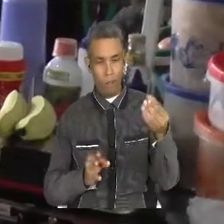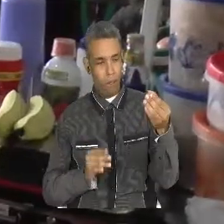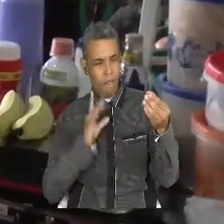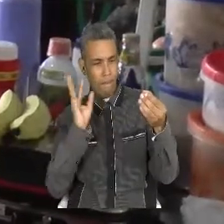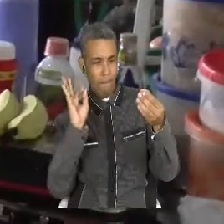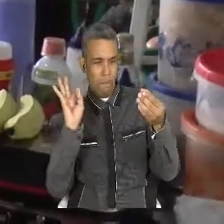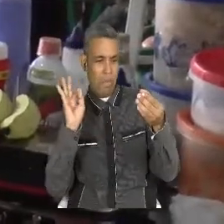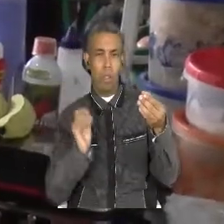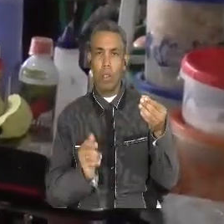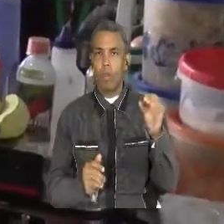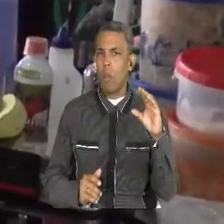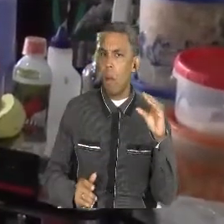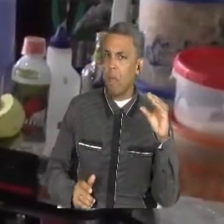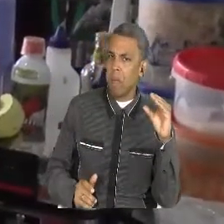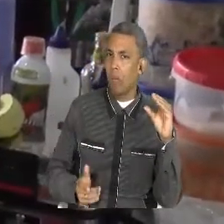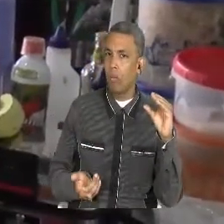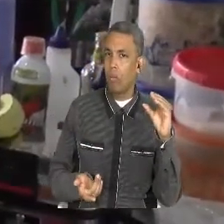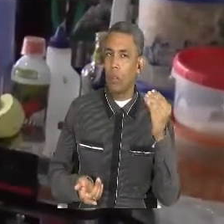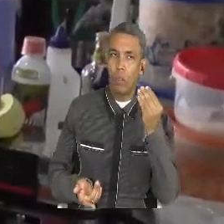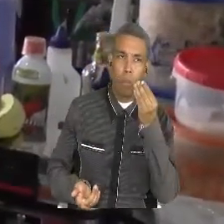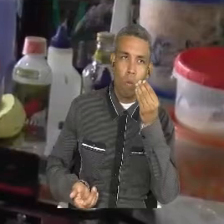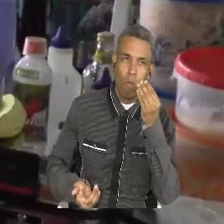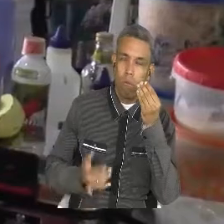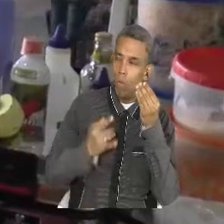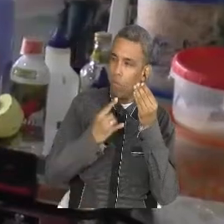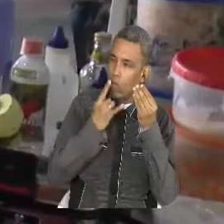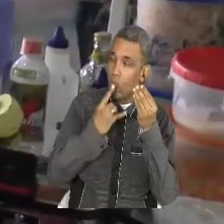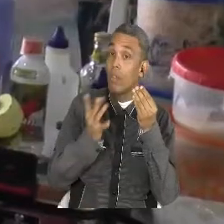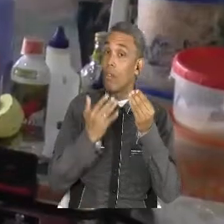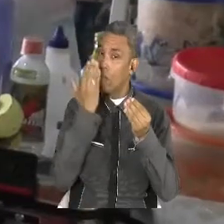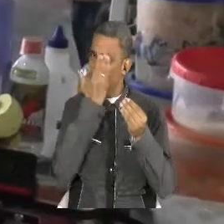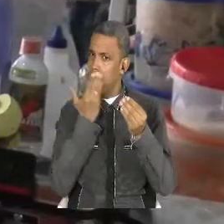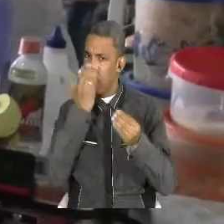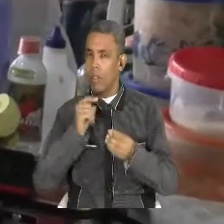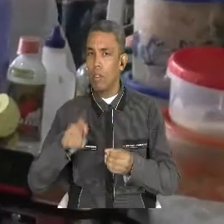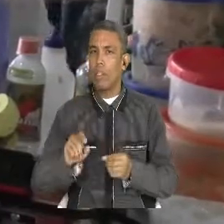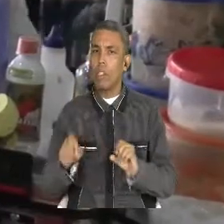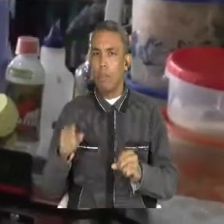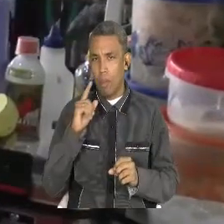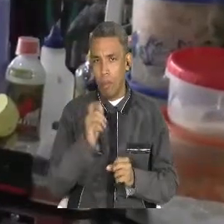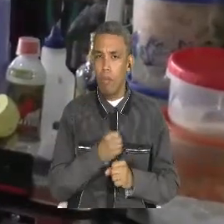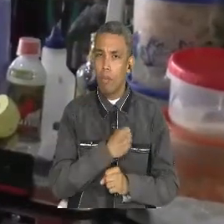esté maltratada, ¿ok? Regálame un melón, por favor. ¿Tienes alguna bandejita de fresas o algo?